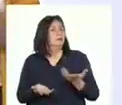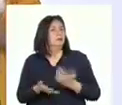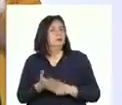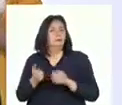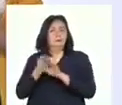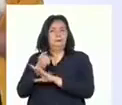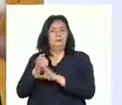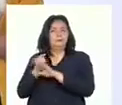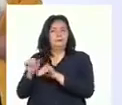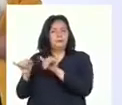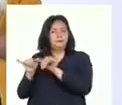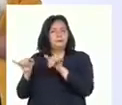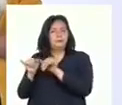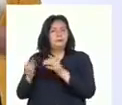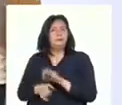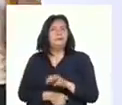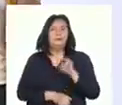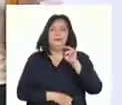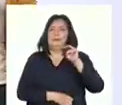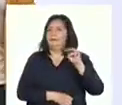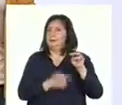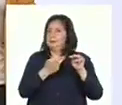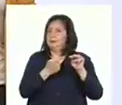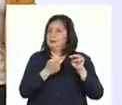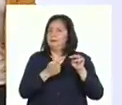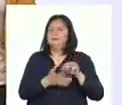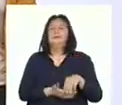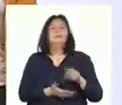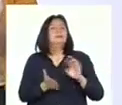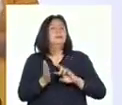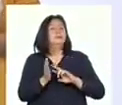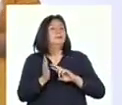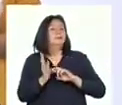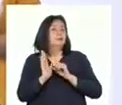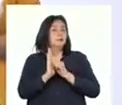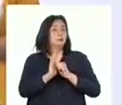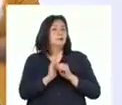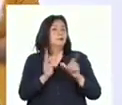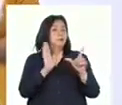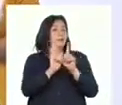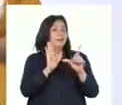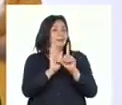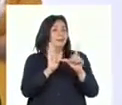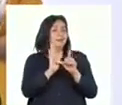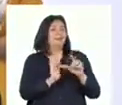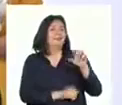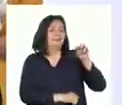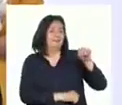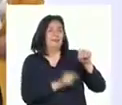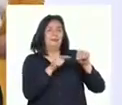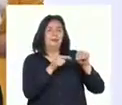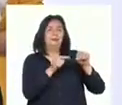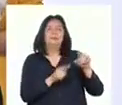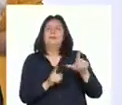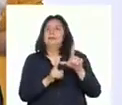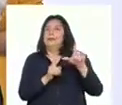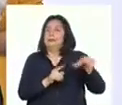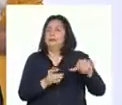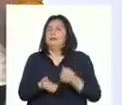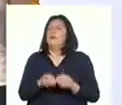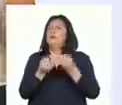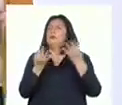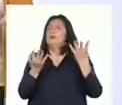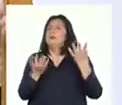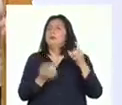fundamental de medidas de longitud es el metro, cuyo símbolo es una letra, M. ¿A cuánto equivale un